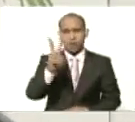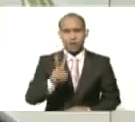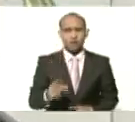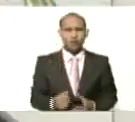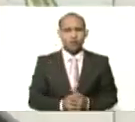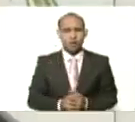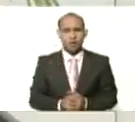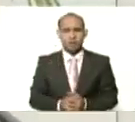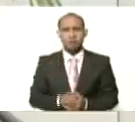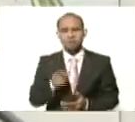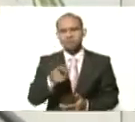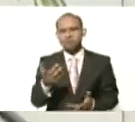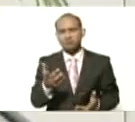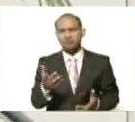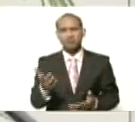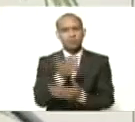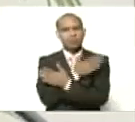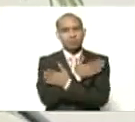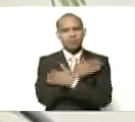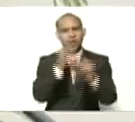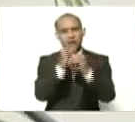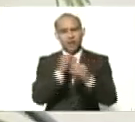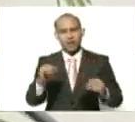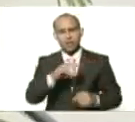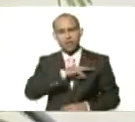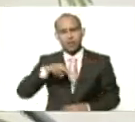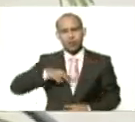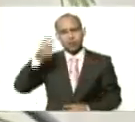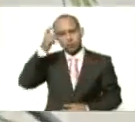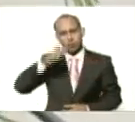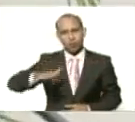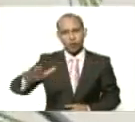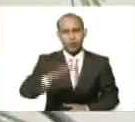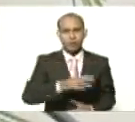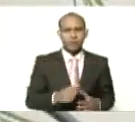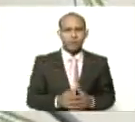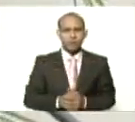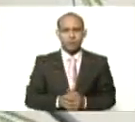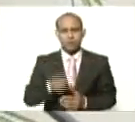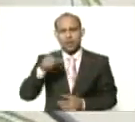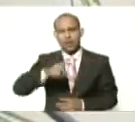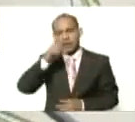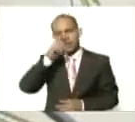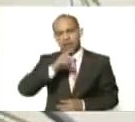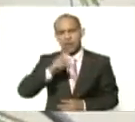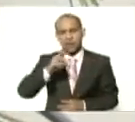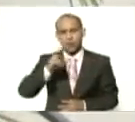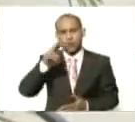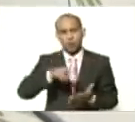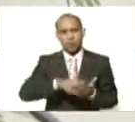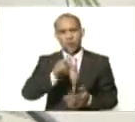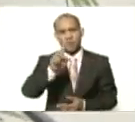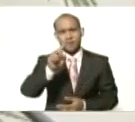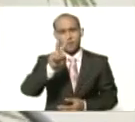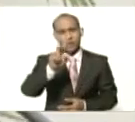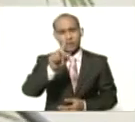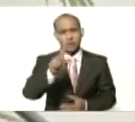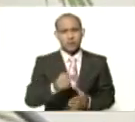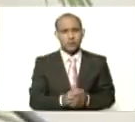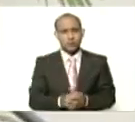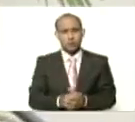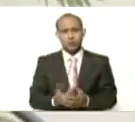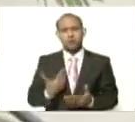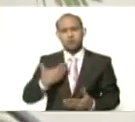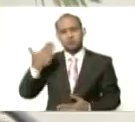ha sido justamente para la felicidad de nuestro pueblo. Este año 2021, nos